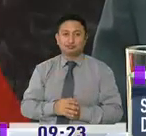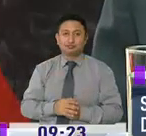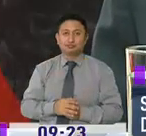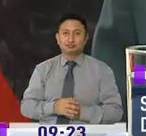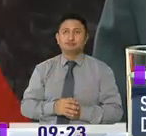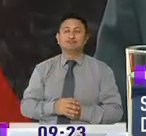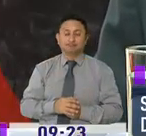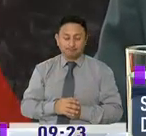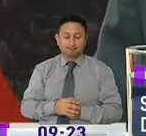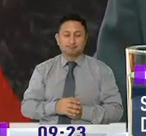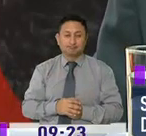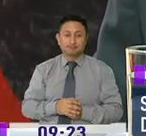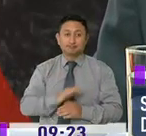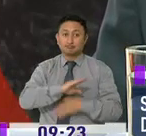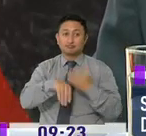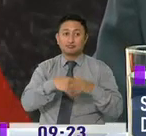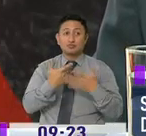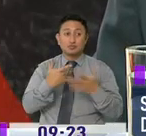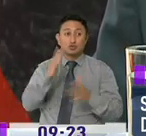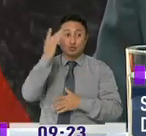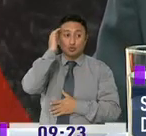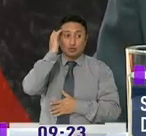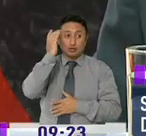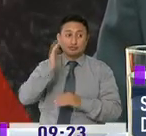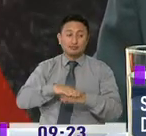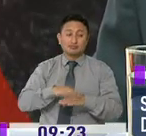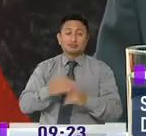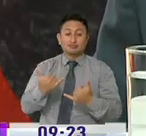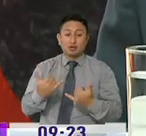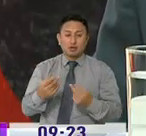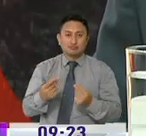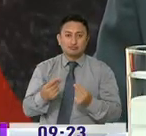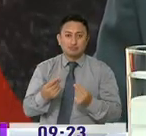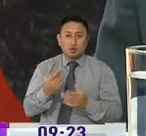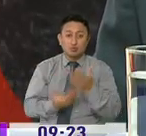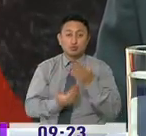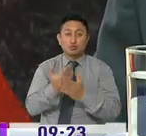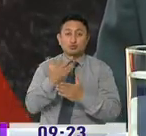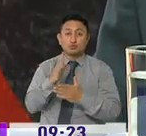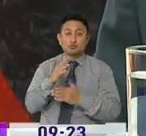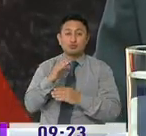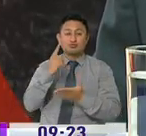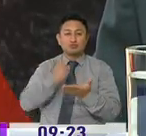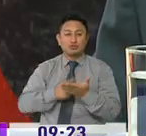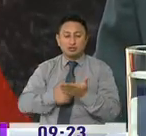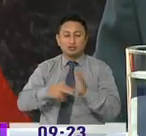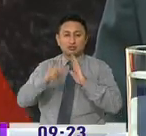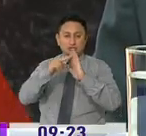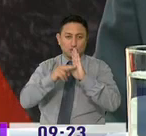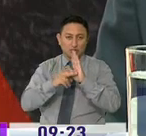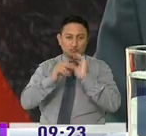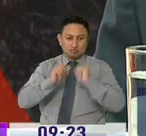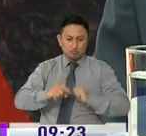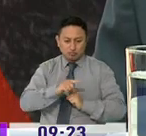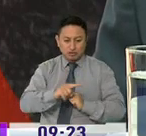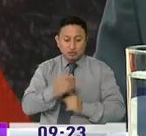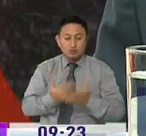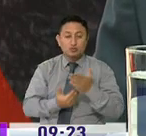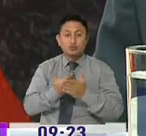supuesto, tan preocupados estamos que hemos acelerado el estudio de las normas para